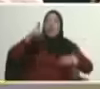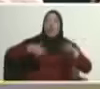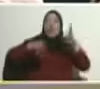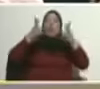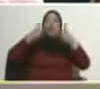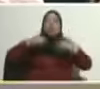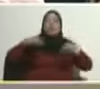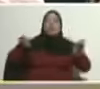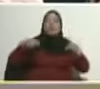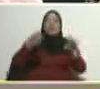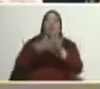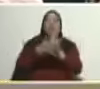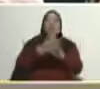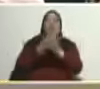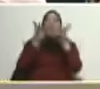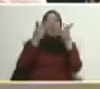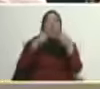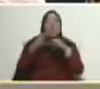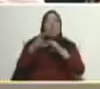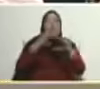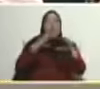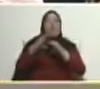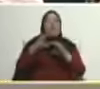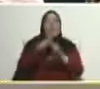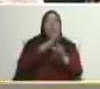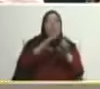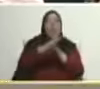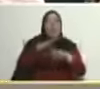que se refiere al multilateralismo